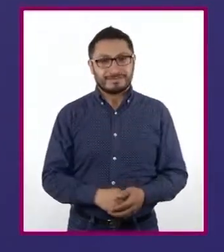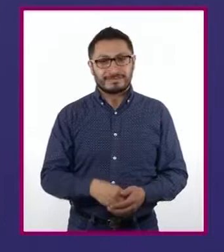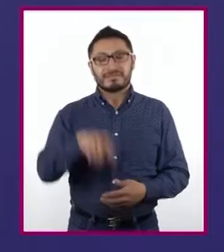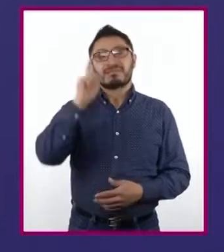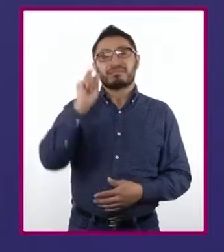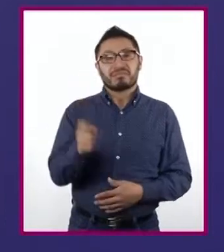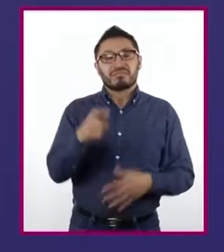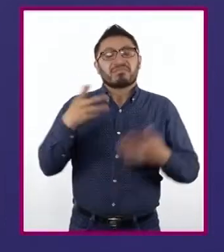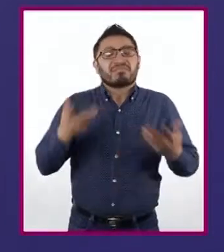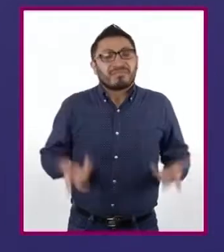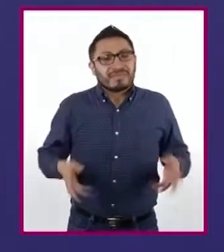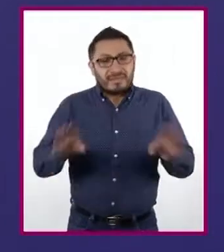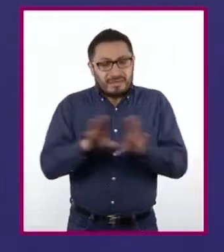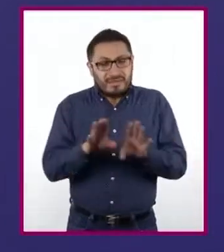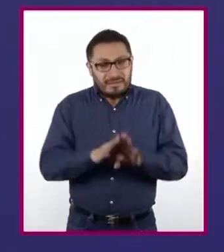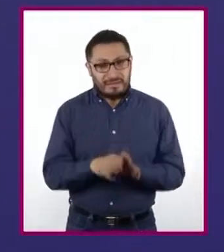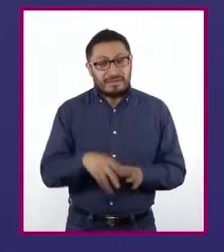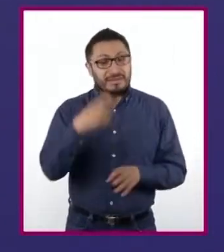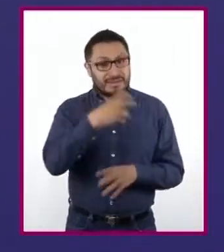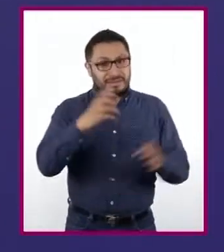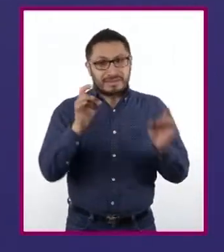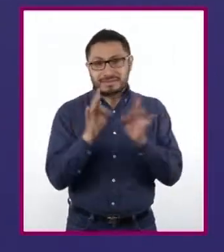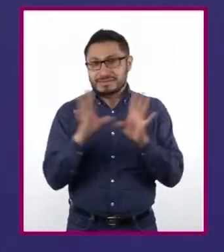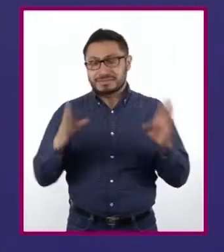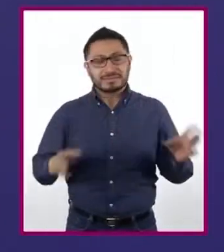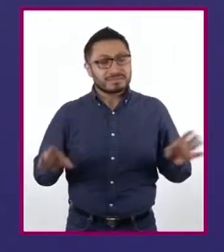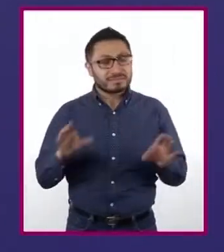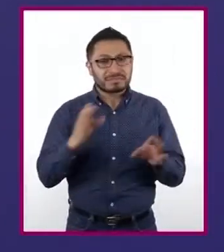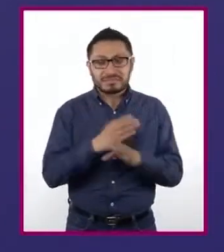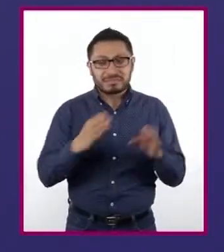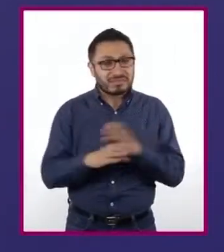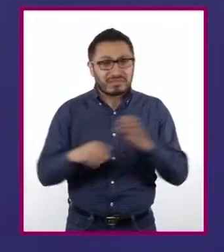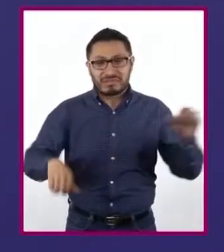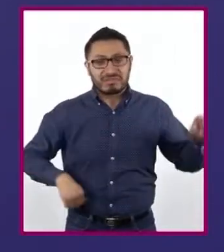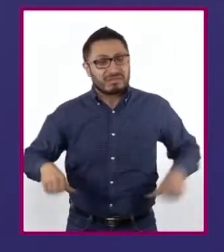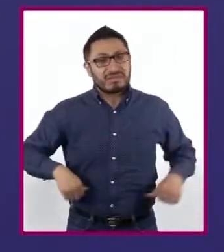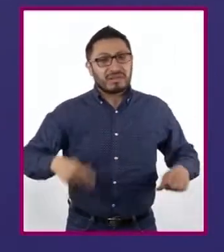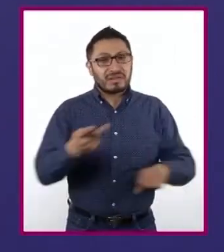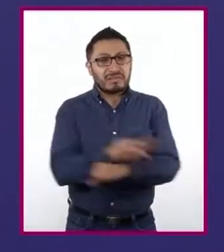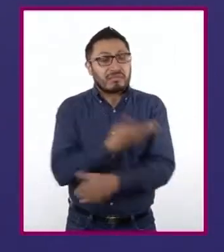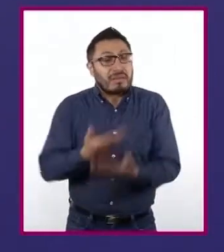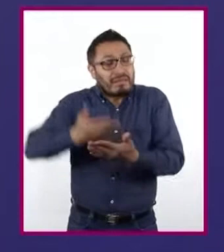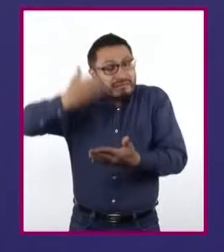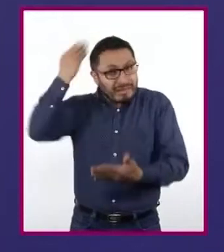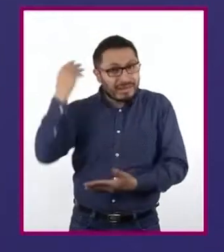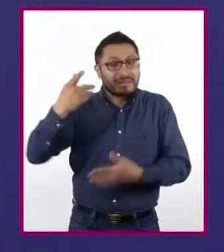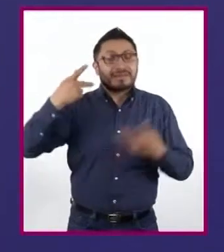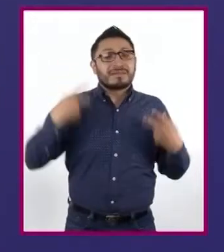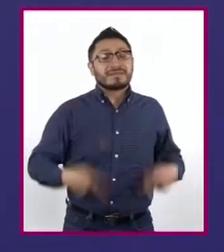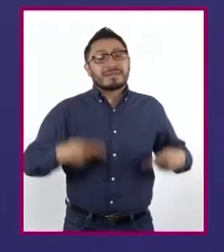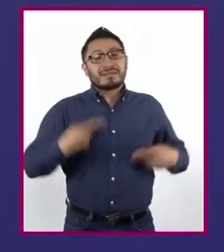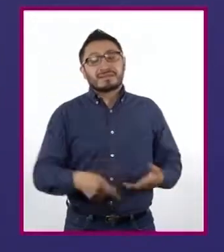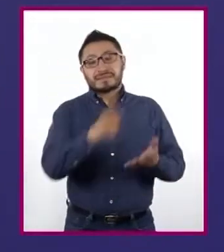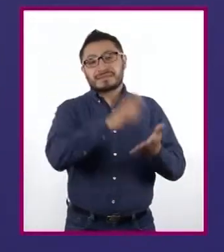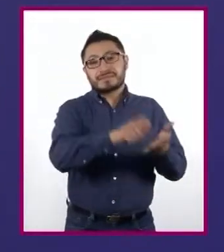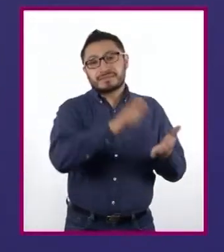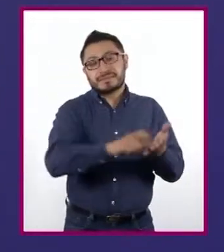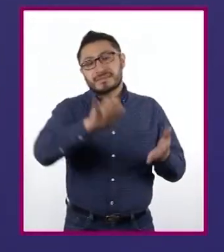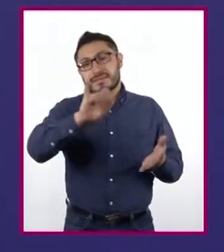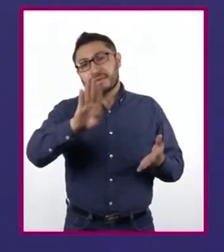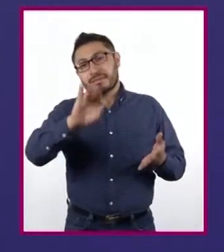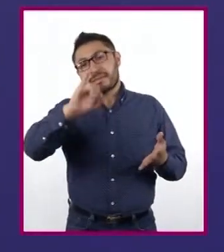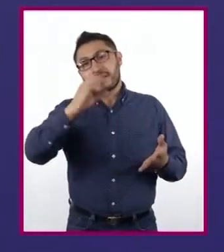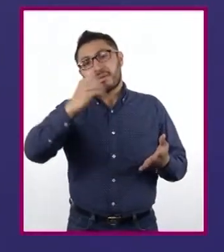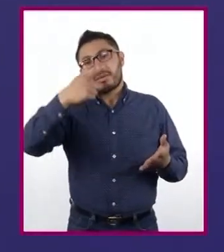quiere decir que, si estos hechos sucedieron en el pasado, quien se dedica a escribir biografías debe tomar en cuenta una